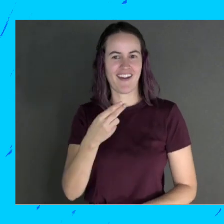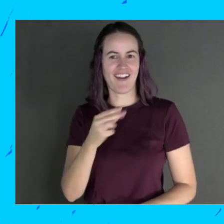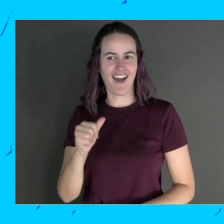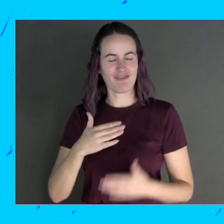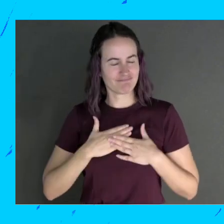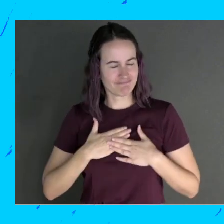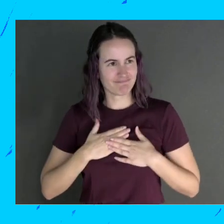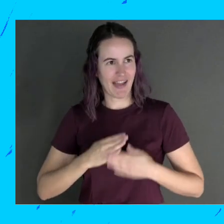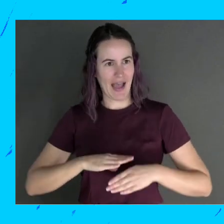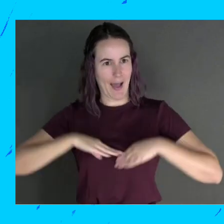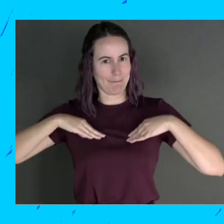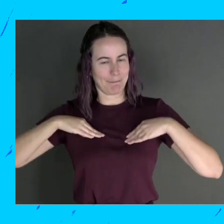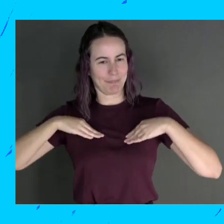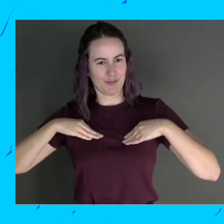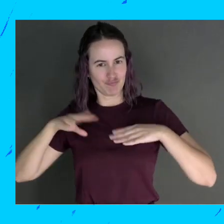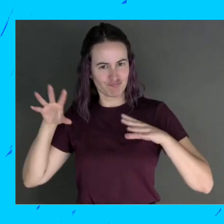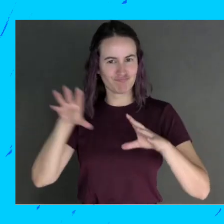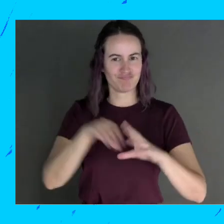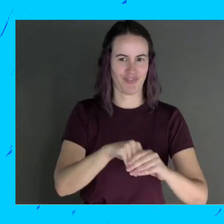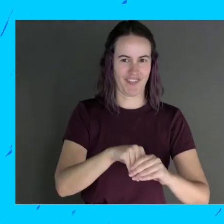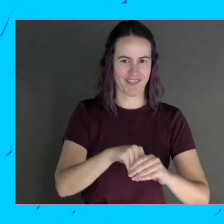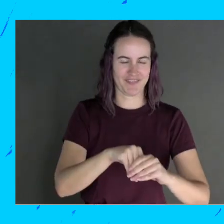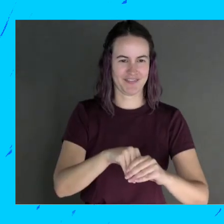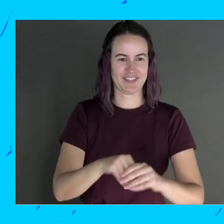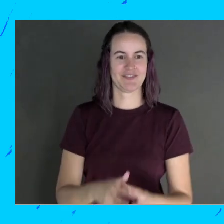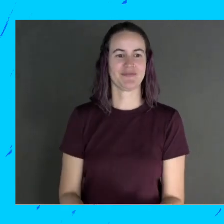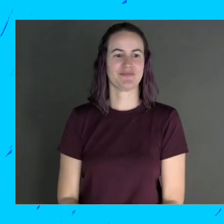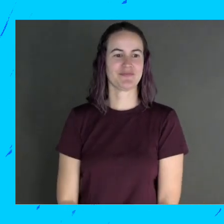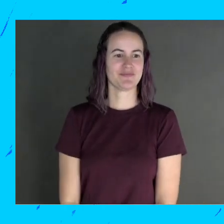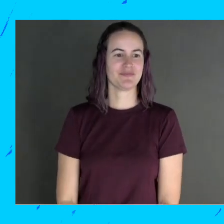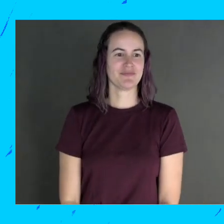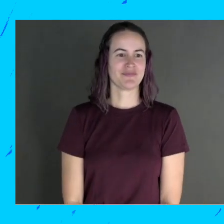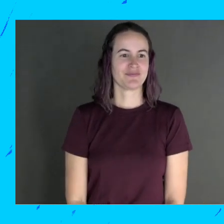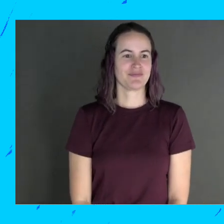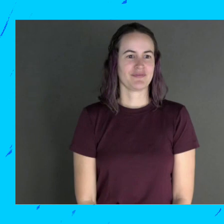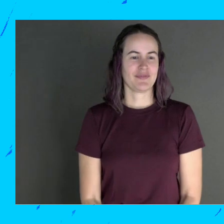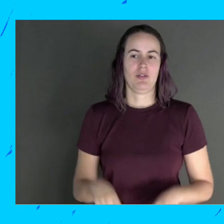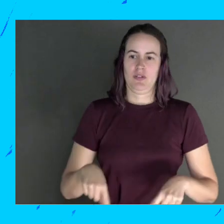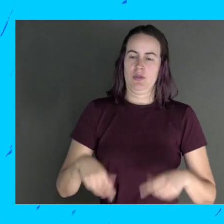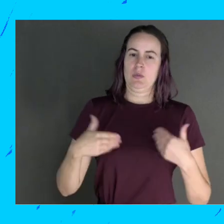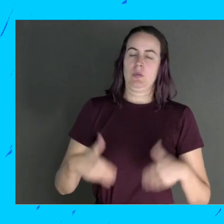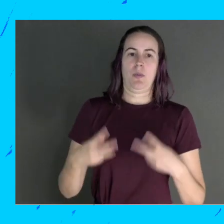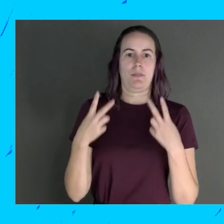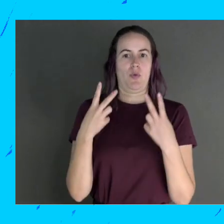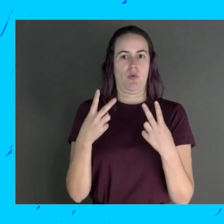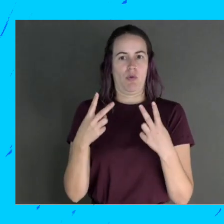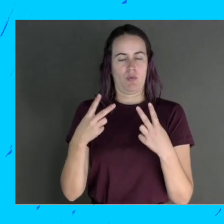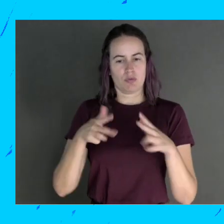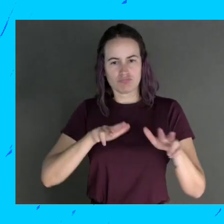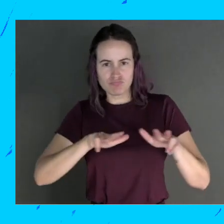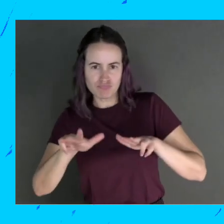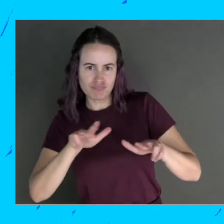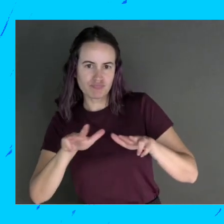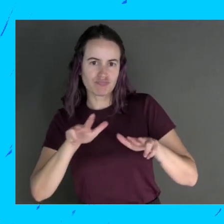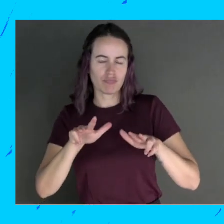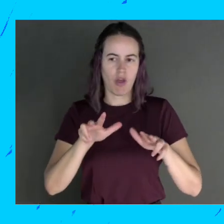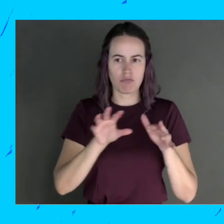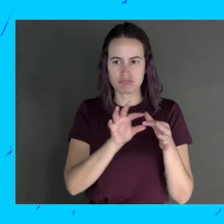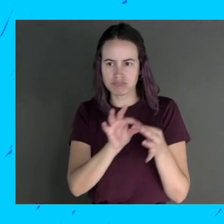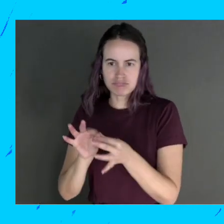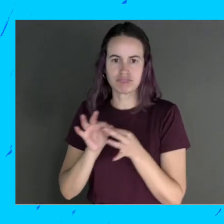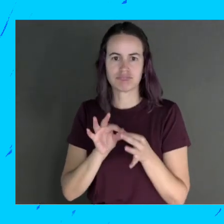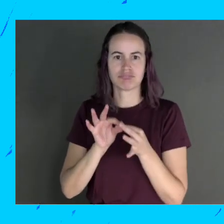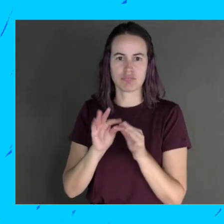AJA. Estamos muy contentos de poder participar. La Secretaría de ONU SIDA tiene un rol muy